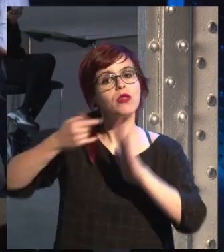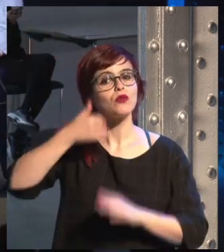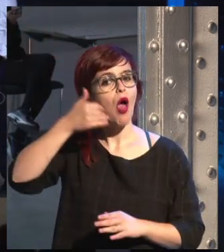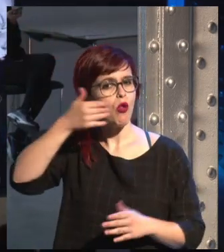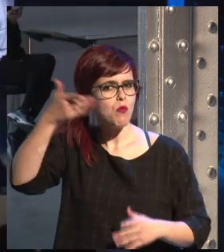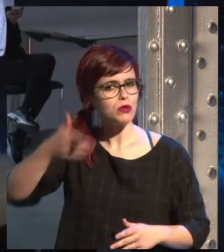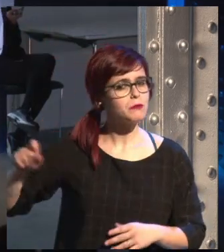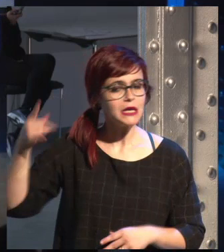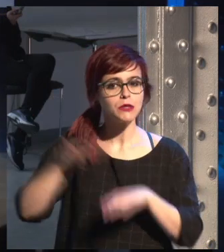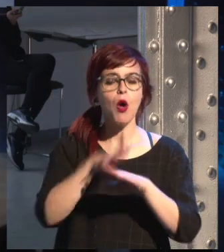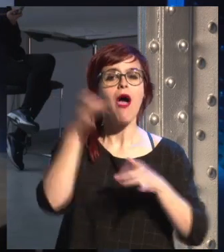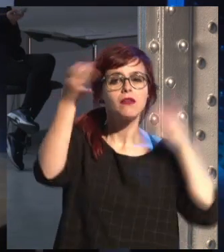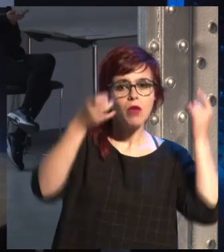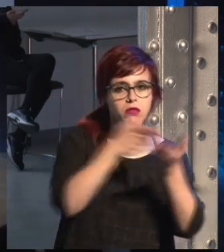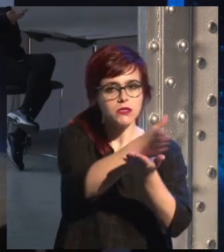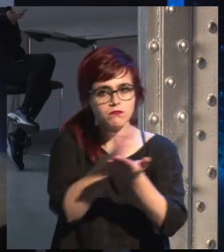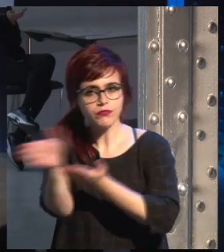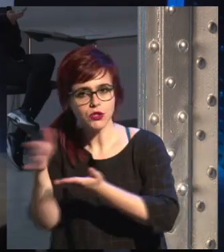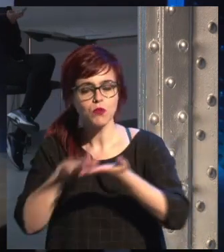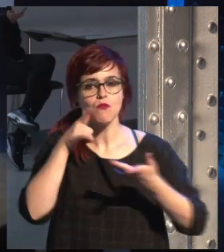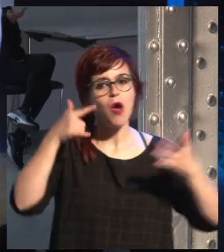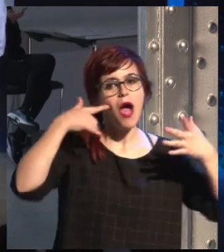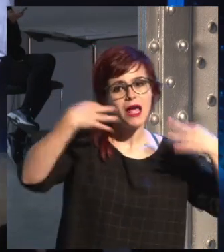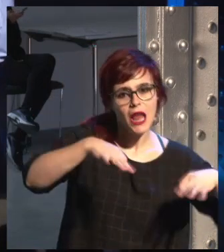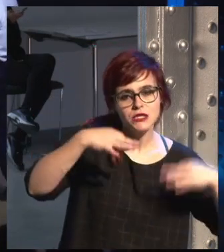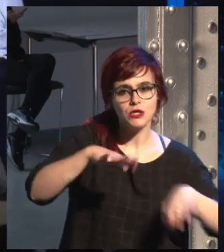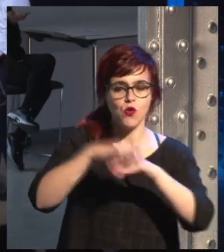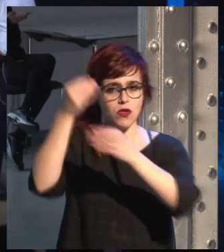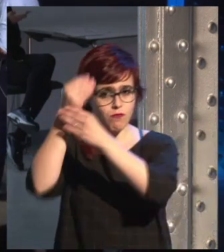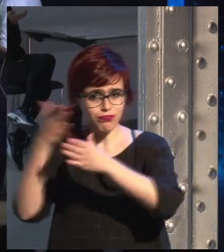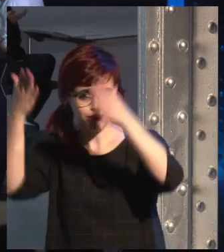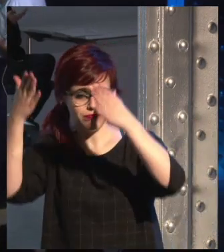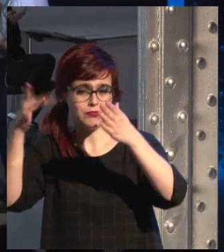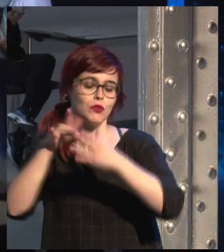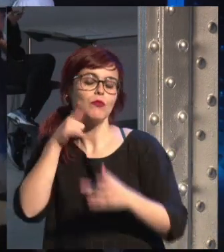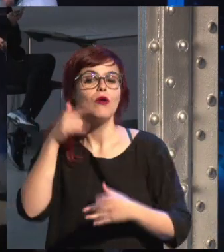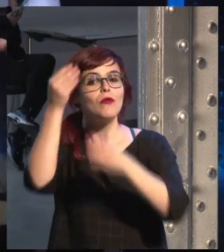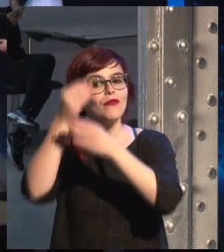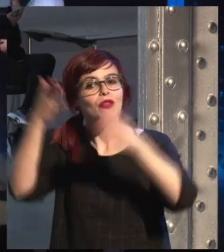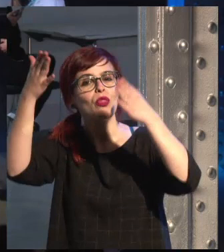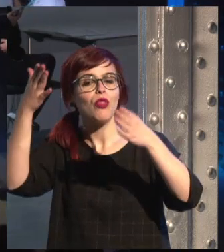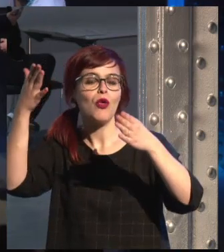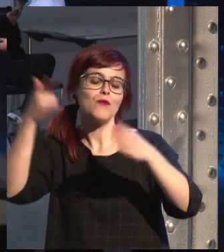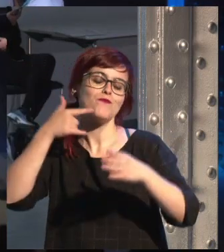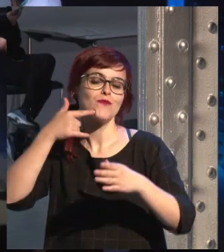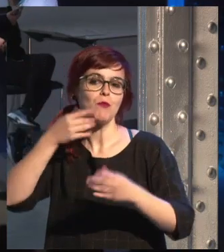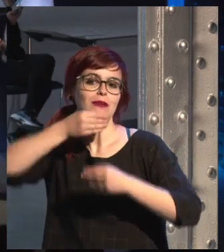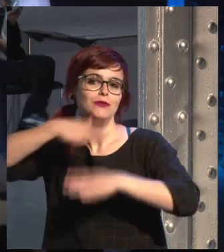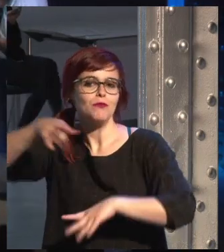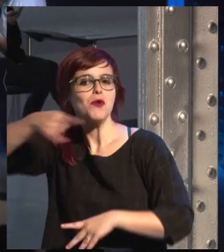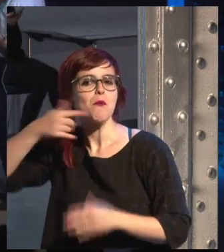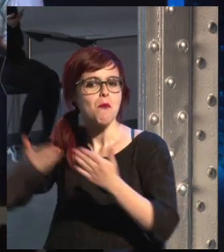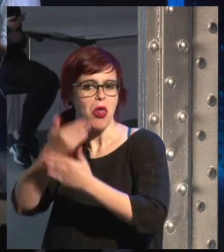Estas actividades se dividen en dos planos, uno clásico y uno ficcionado. El ficcionado quizás es un poco el más